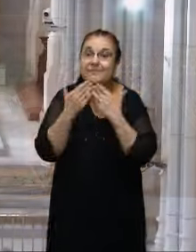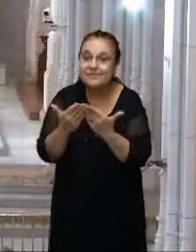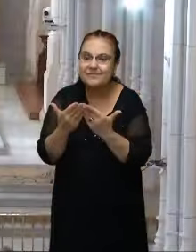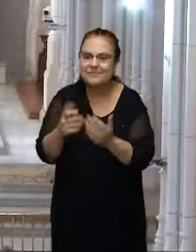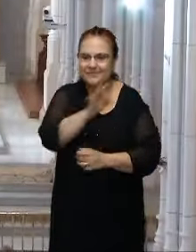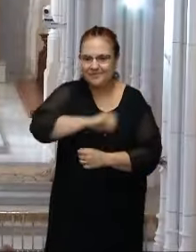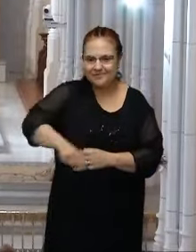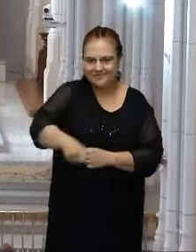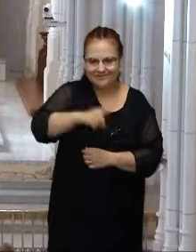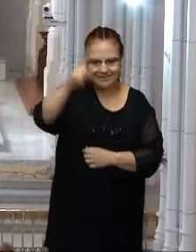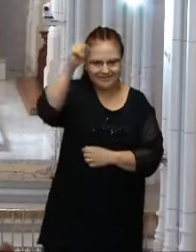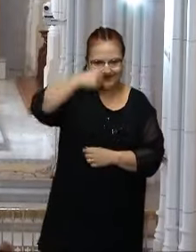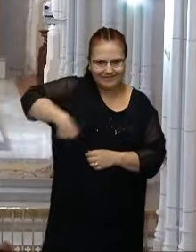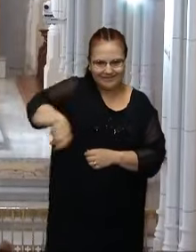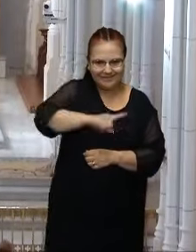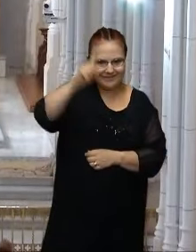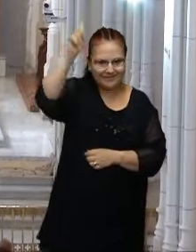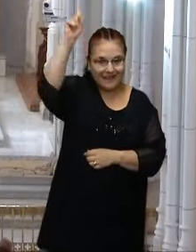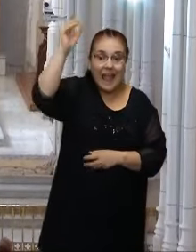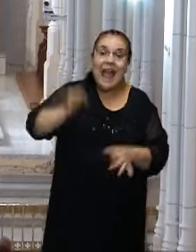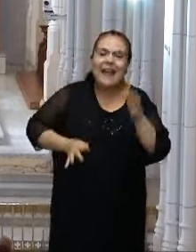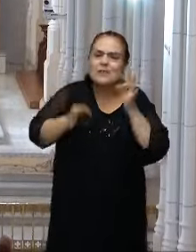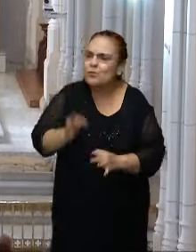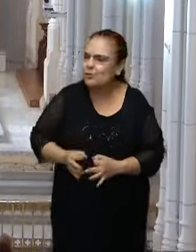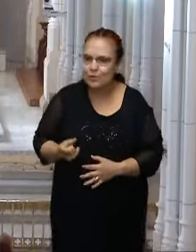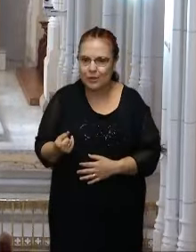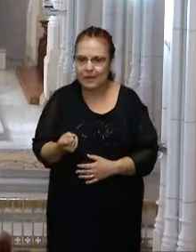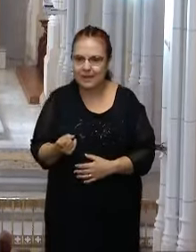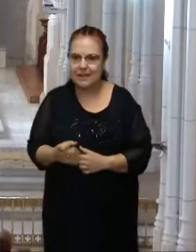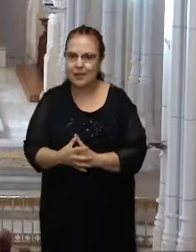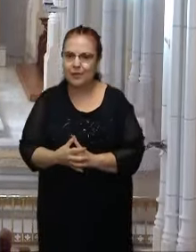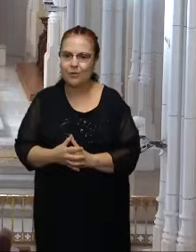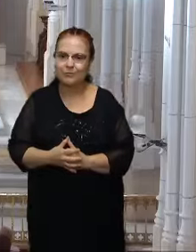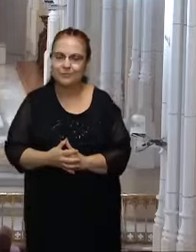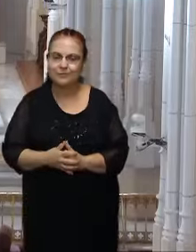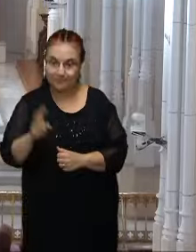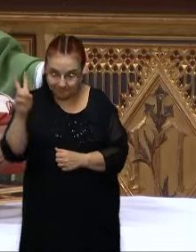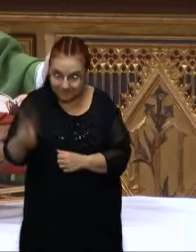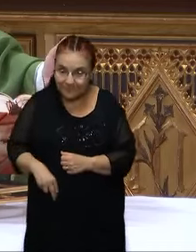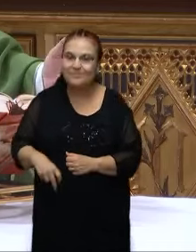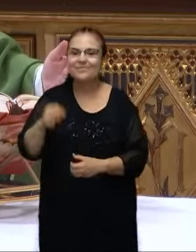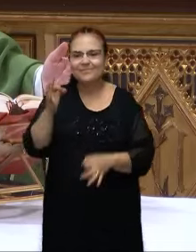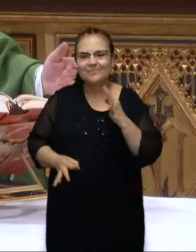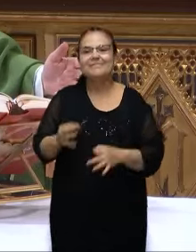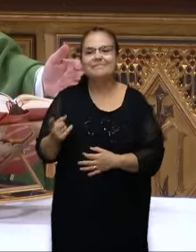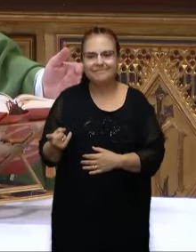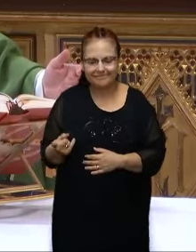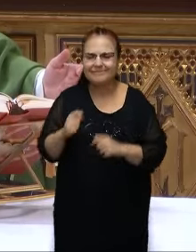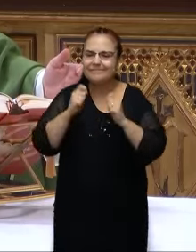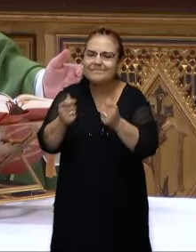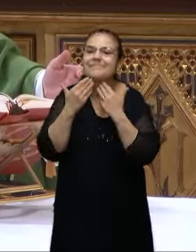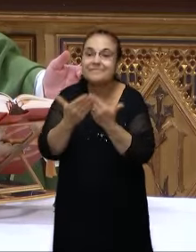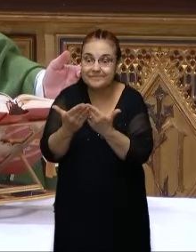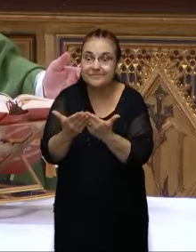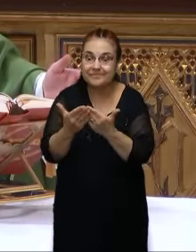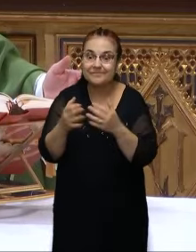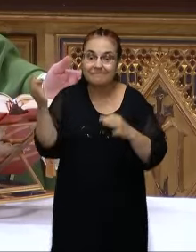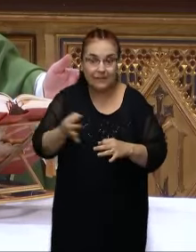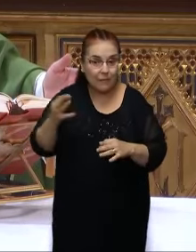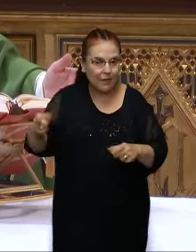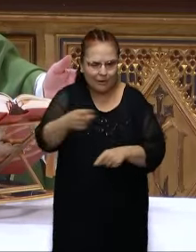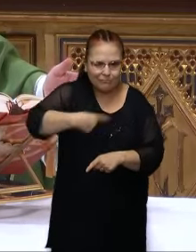Demos gracias al Señor nuestro Dios. En verdad es justo darte gracias y deber